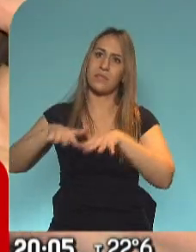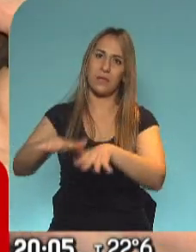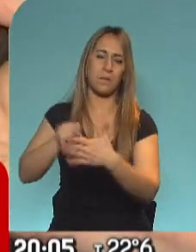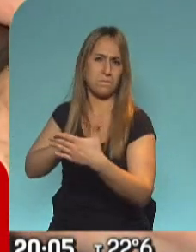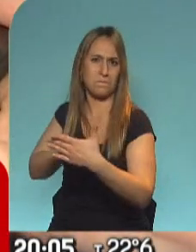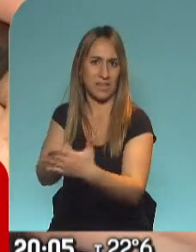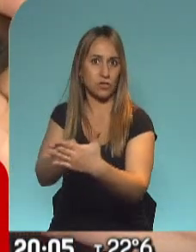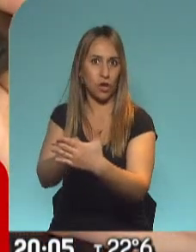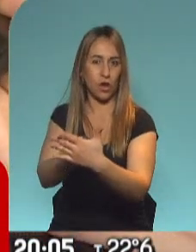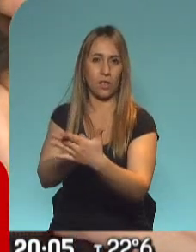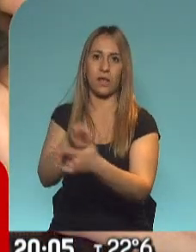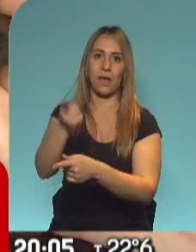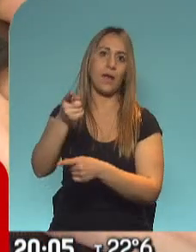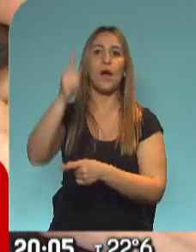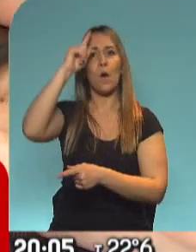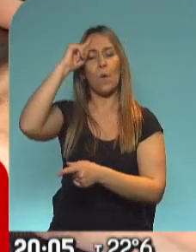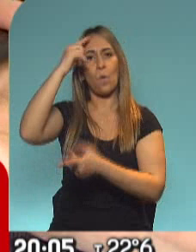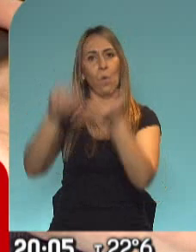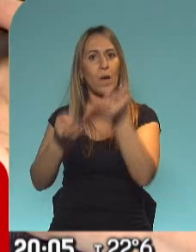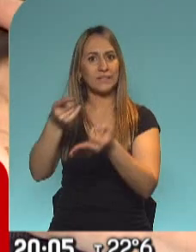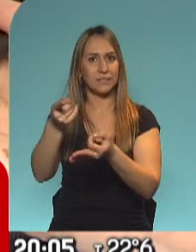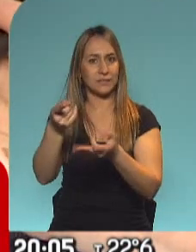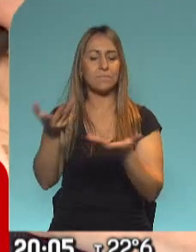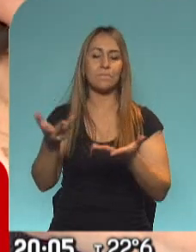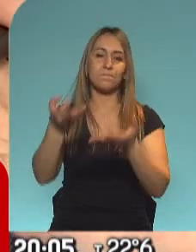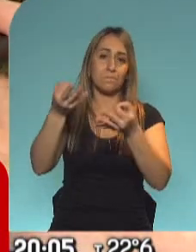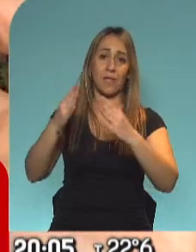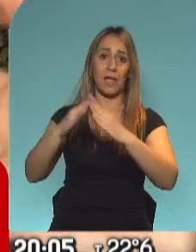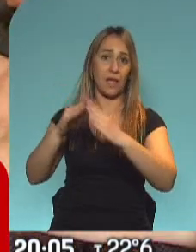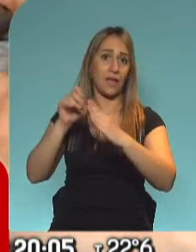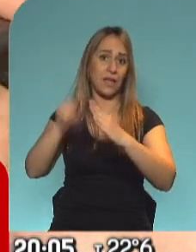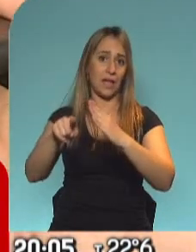fue un escrache en su domicilio,